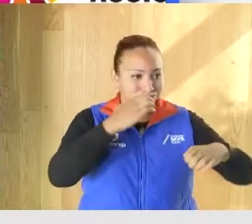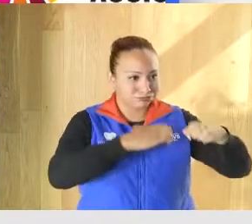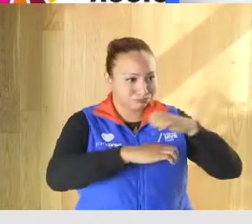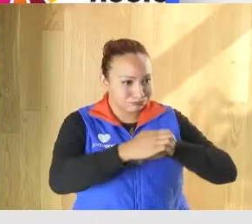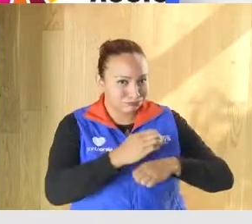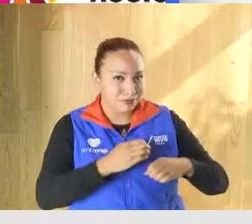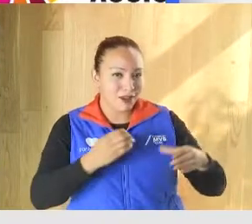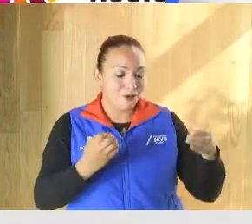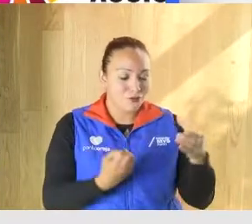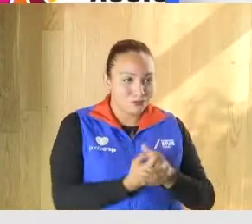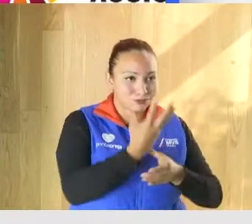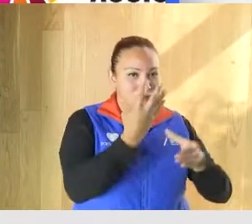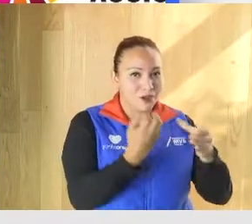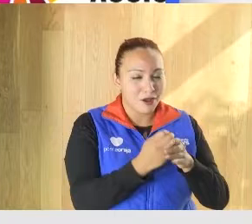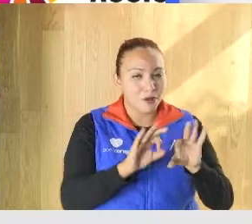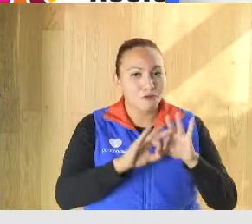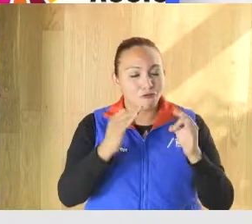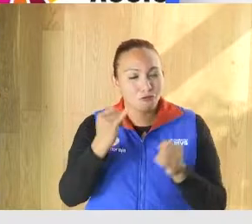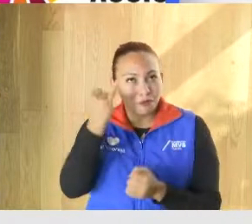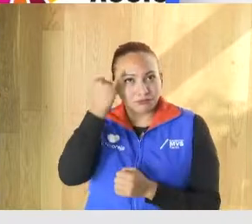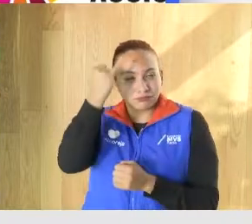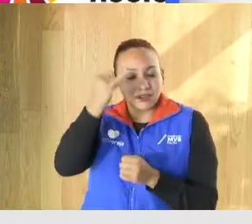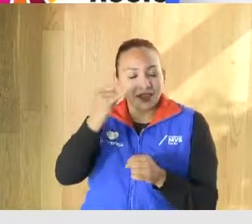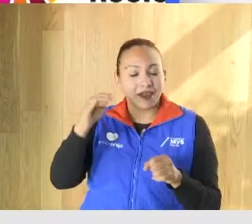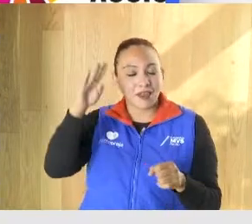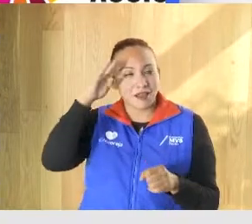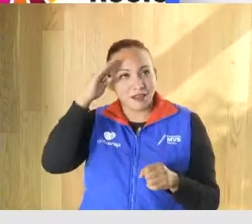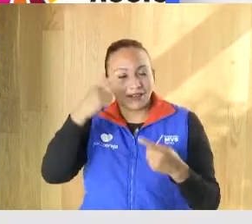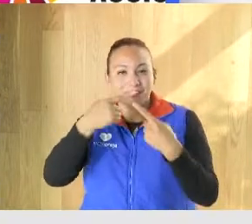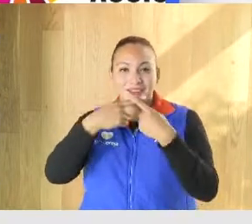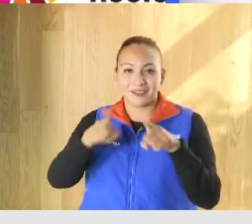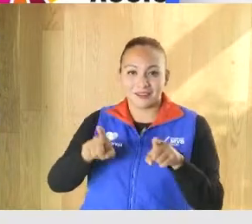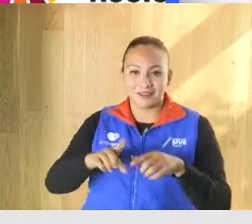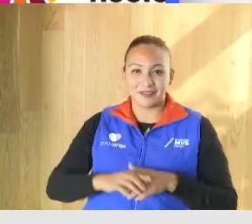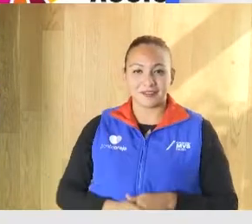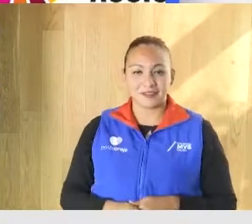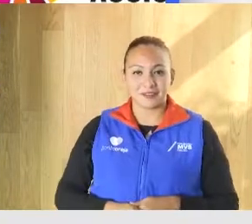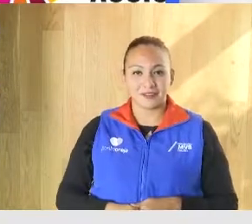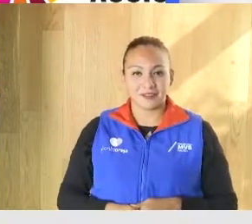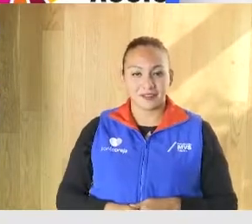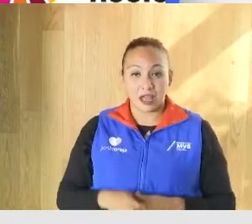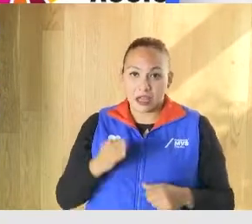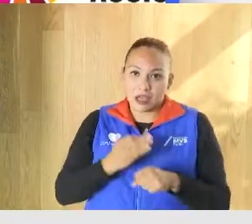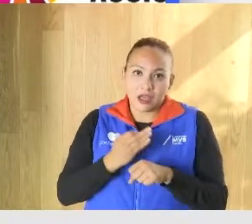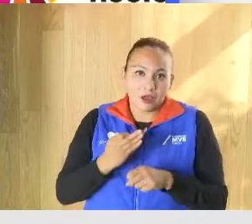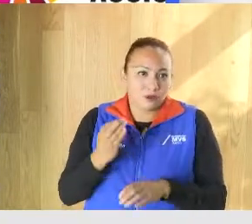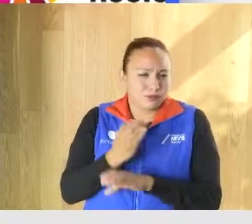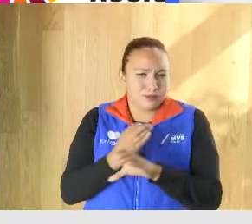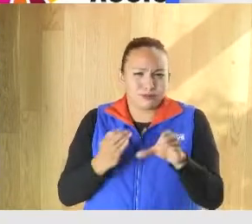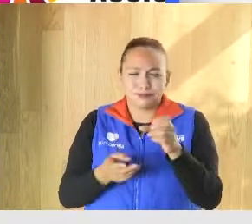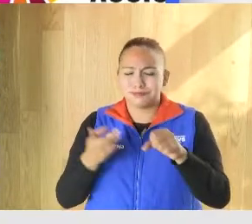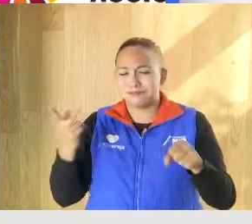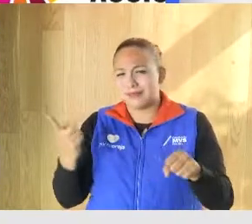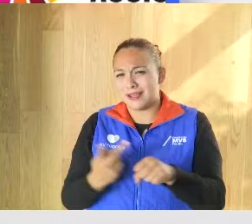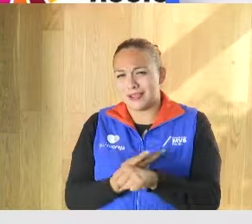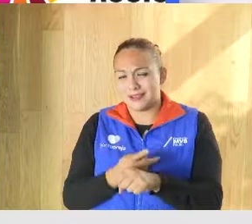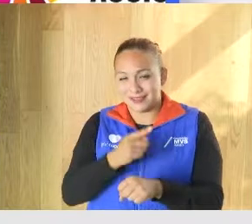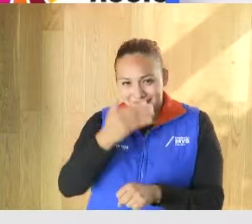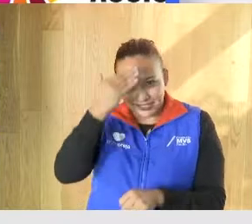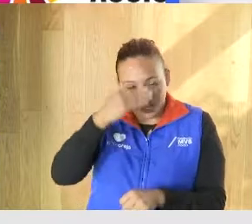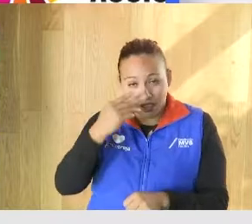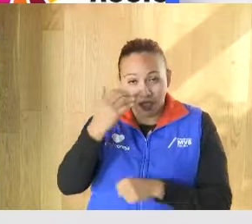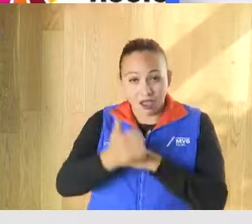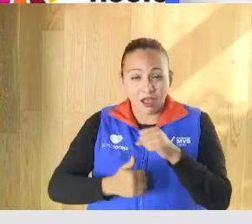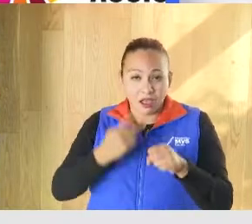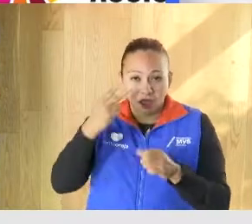fijaros que no lo decimos nosotros, obviamente, nos hacemos eco, ¿no?, de todos los eventos que están pasando. Y fijaros que 2020,